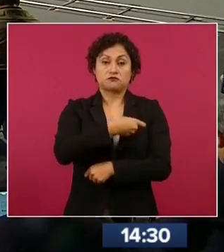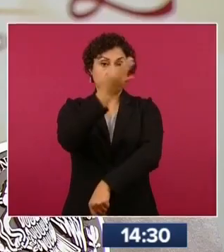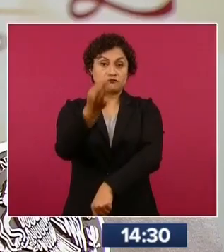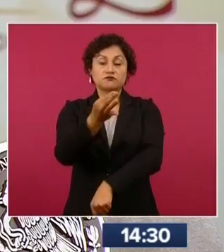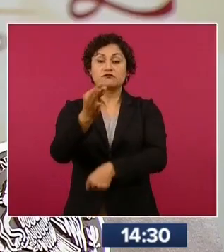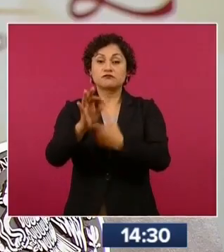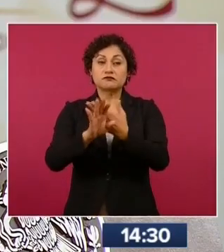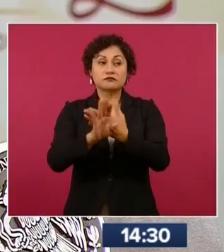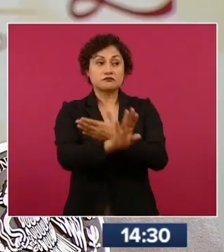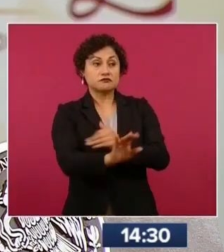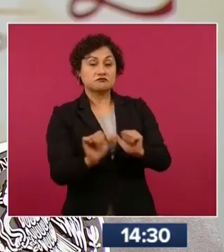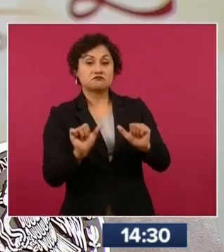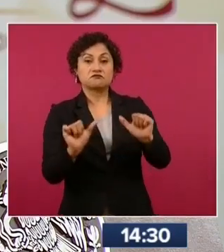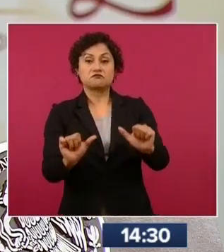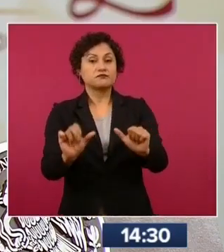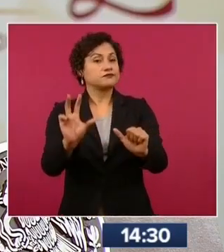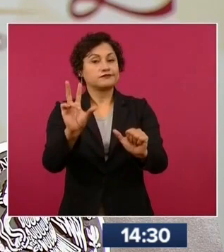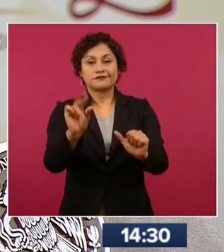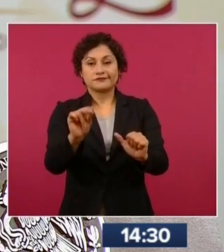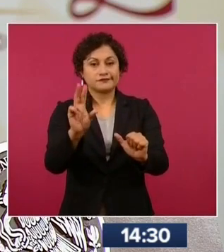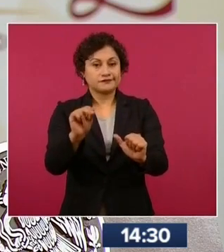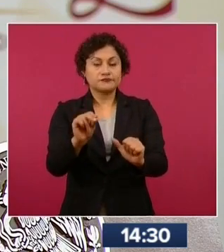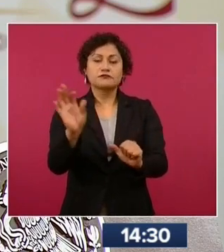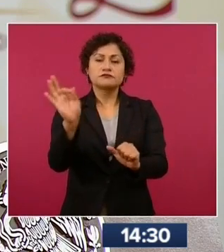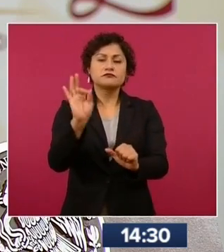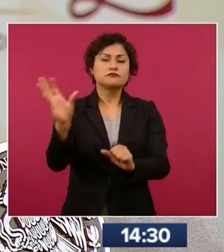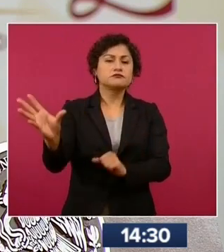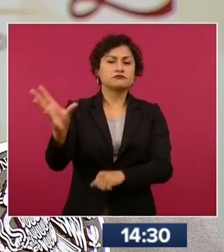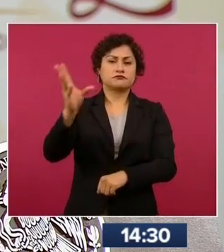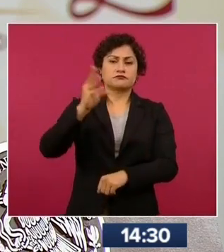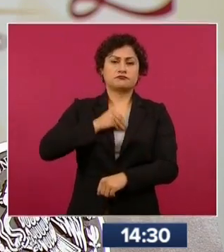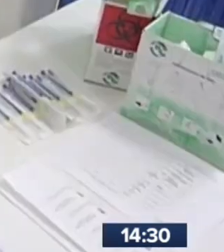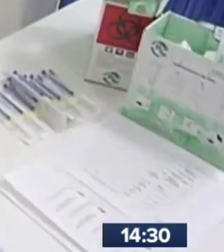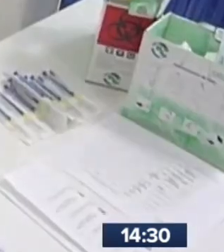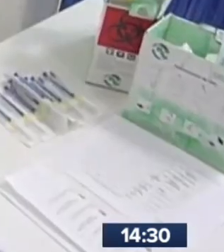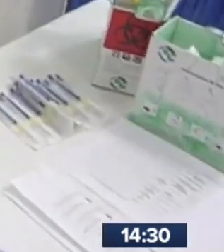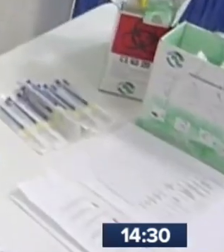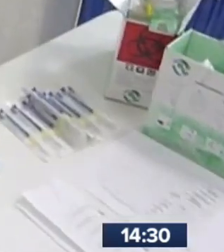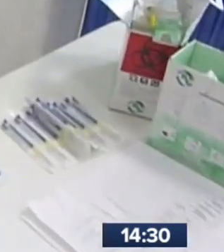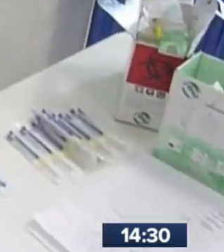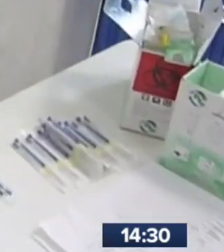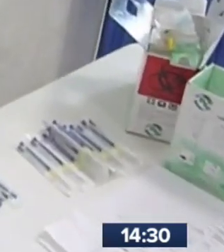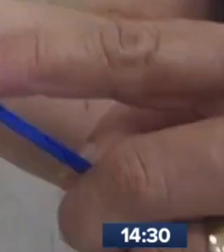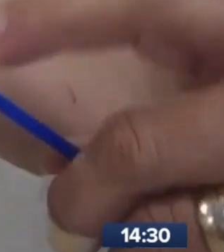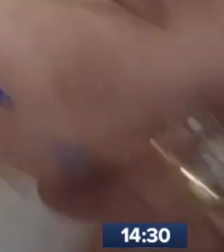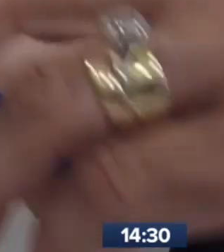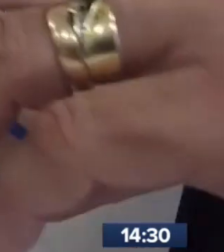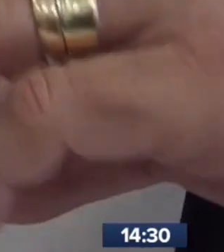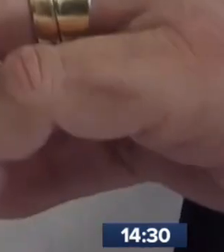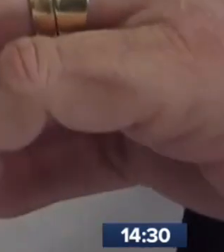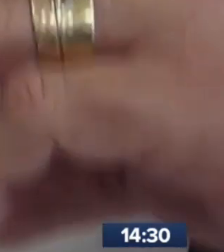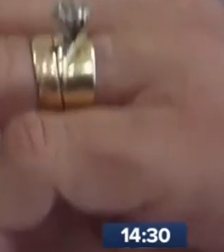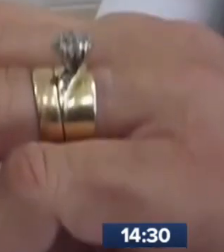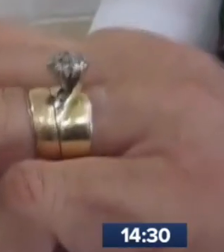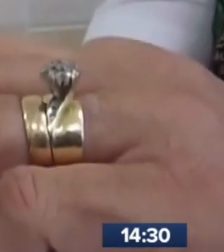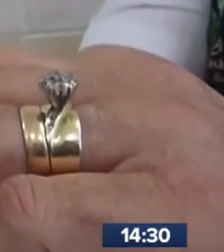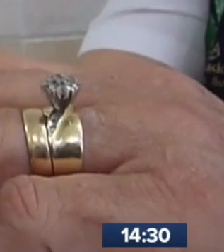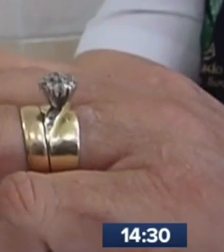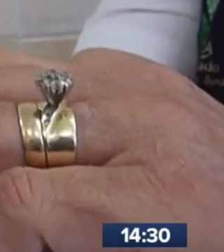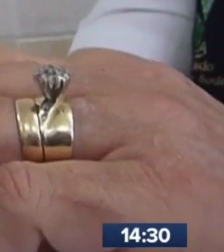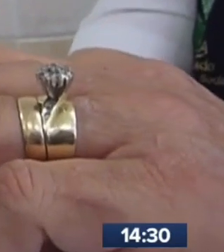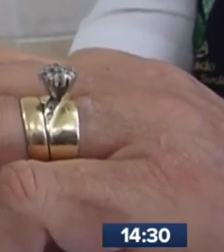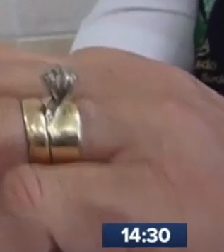vacuna de uso generalizado, sino que está destinada a adultos mayores, a niños de menos de cinco años, de seis meses, a cinco años y a mujeres